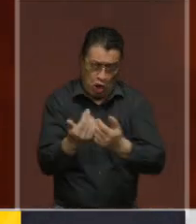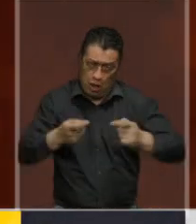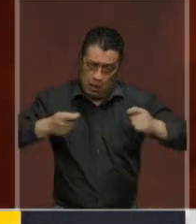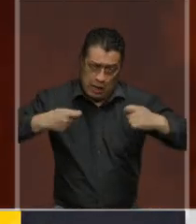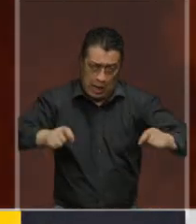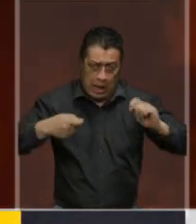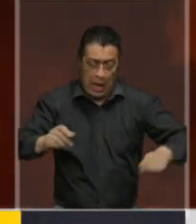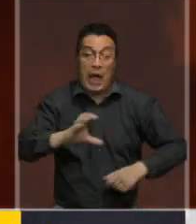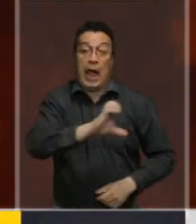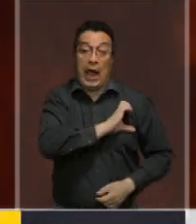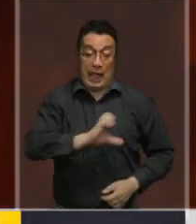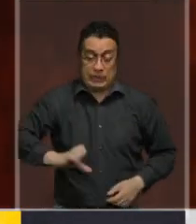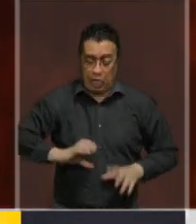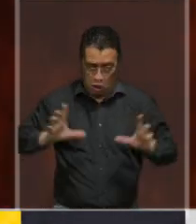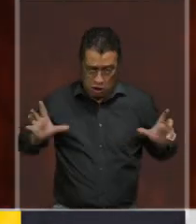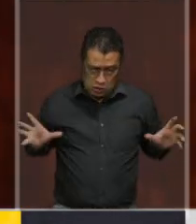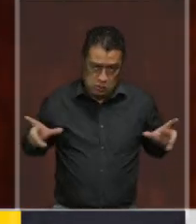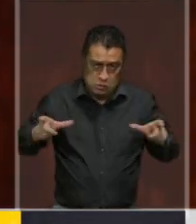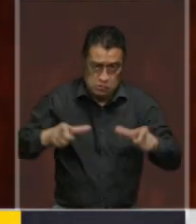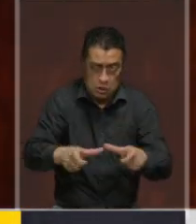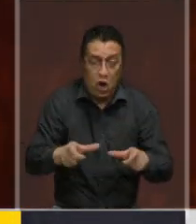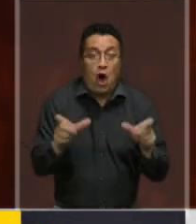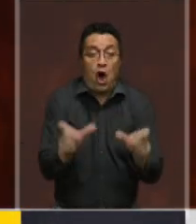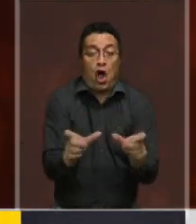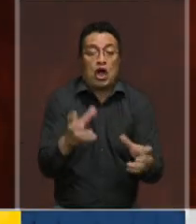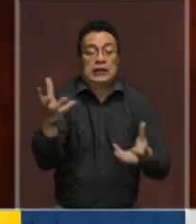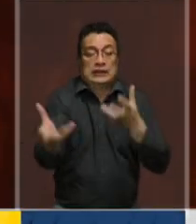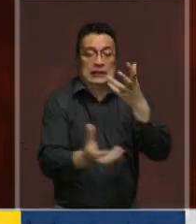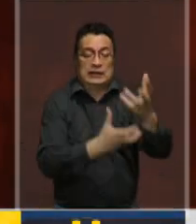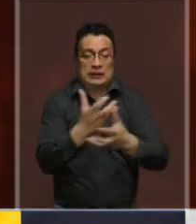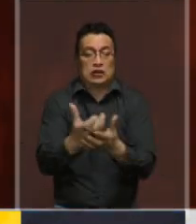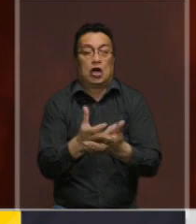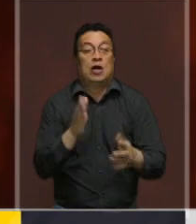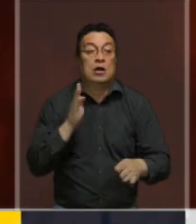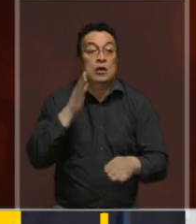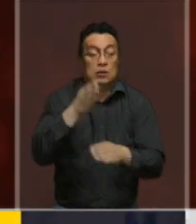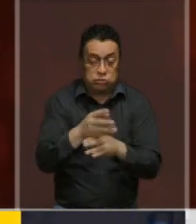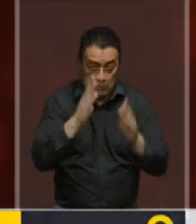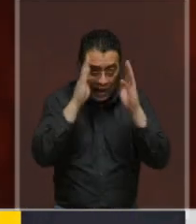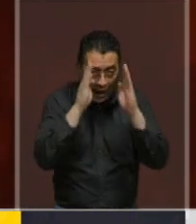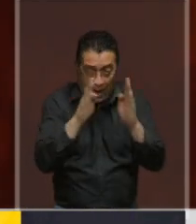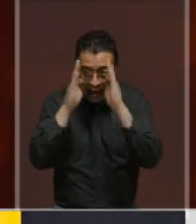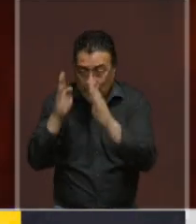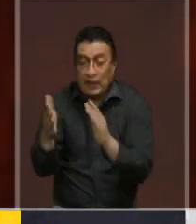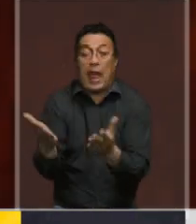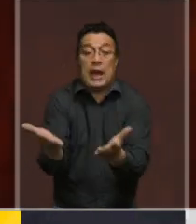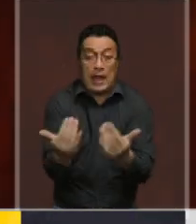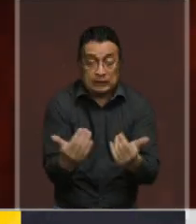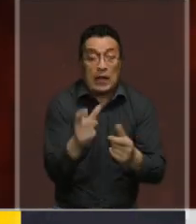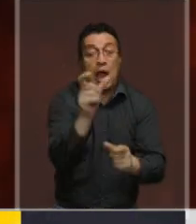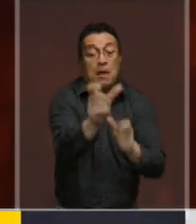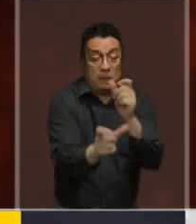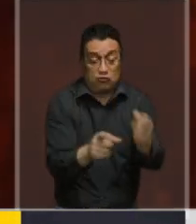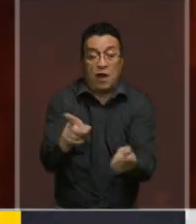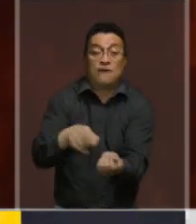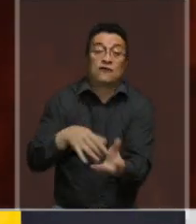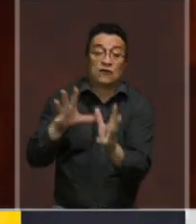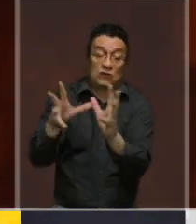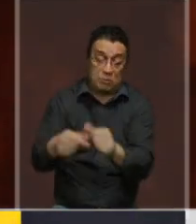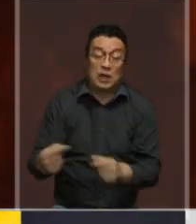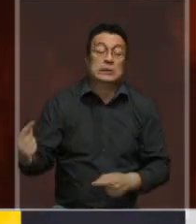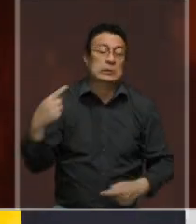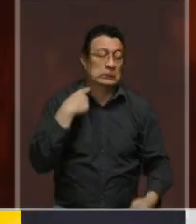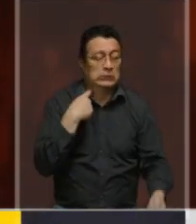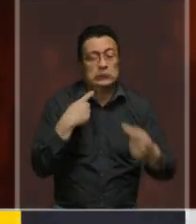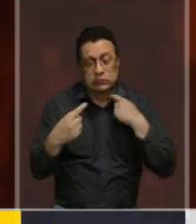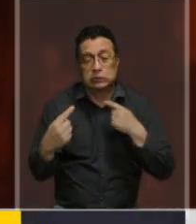Estado para controlar el incendio y para concurrir a atender las necesidades de las familias que han sido